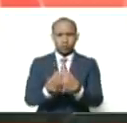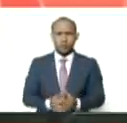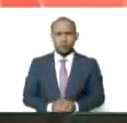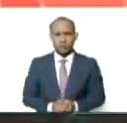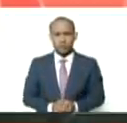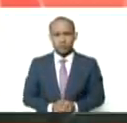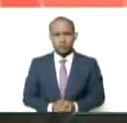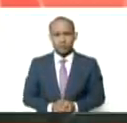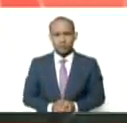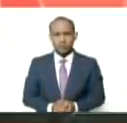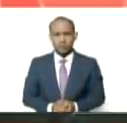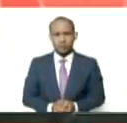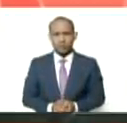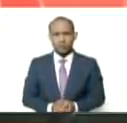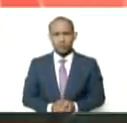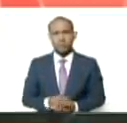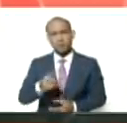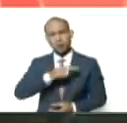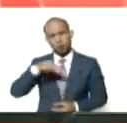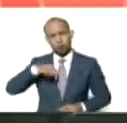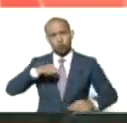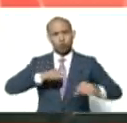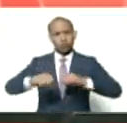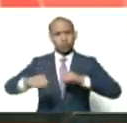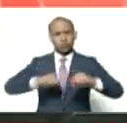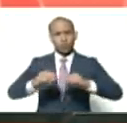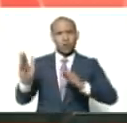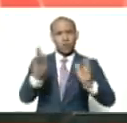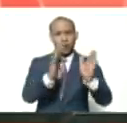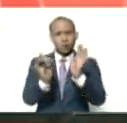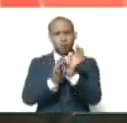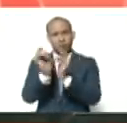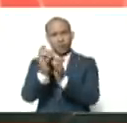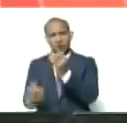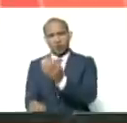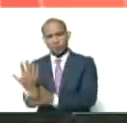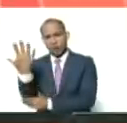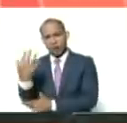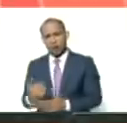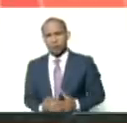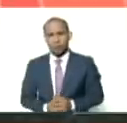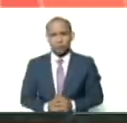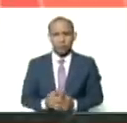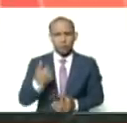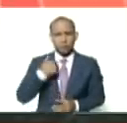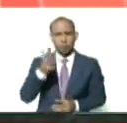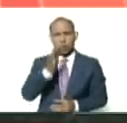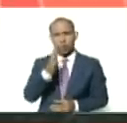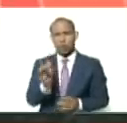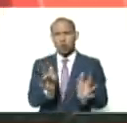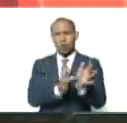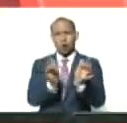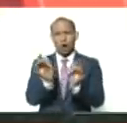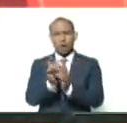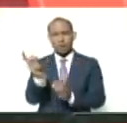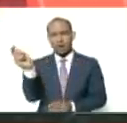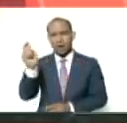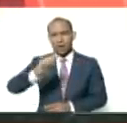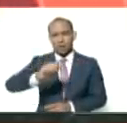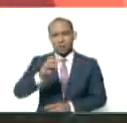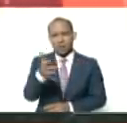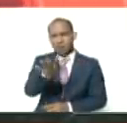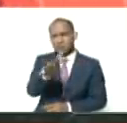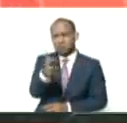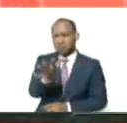Y así seguiremos en marzo, abril, mayo. Yo había calculado abril como el mes